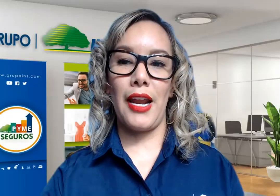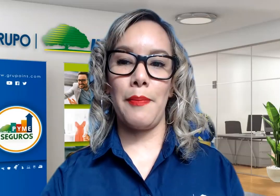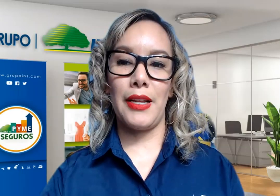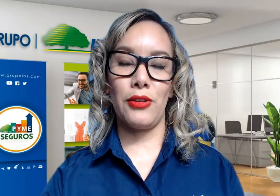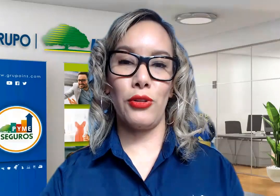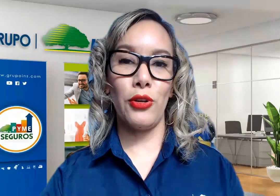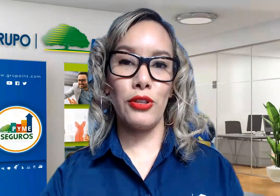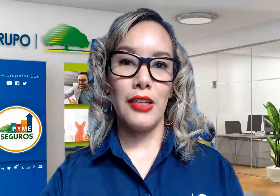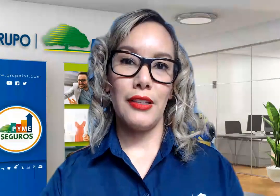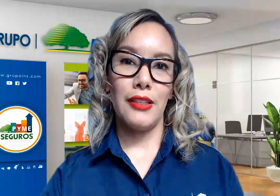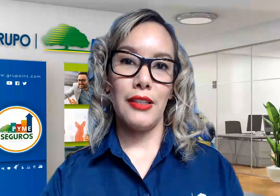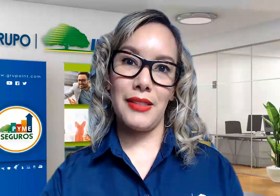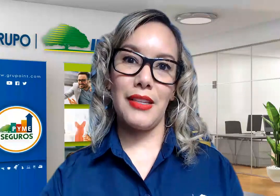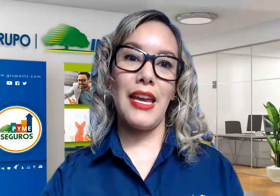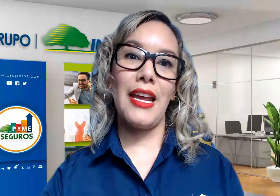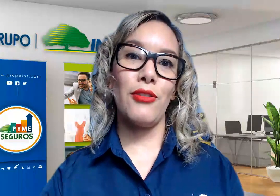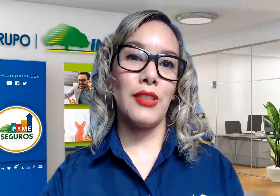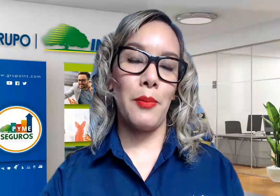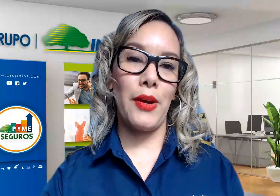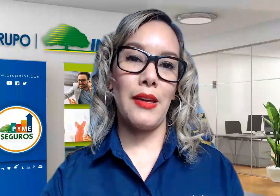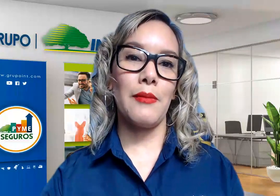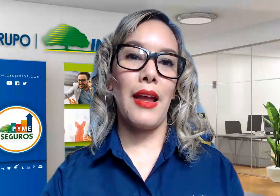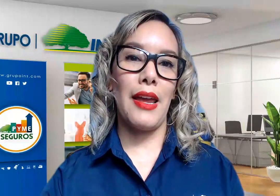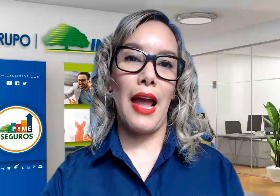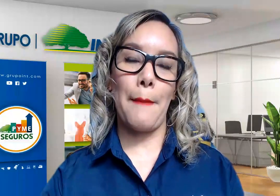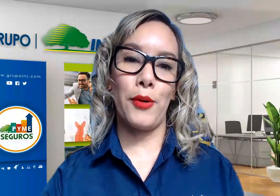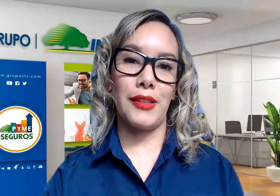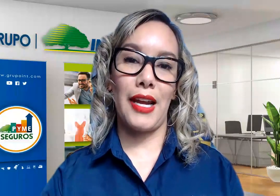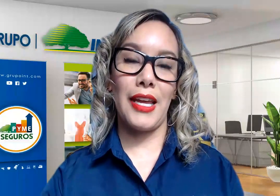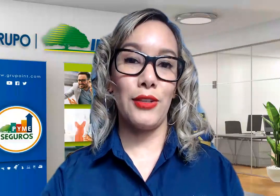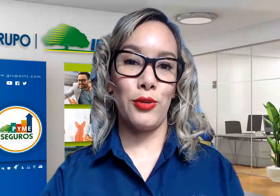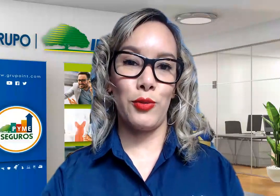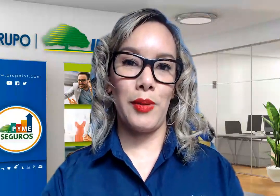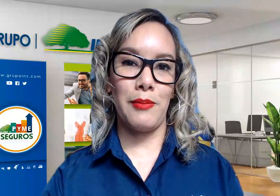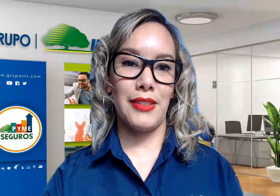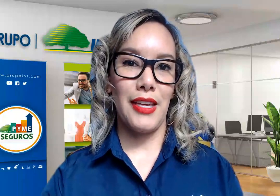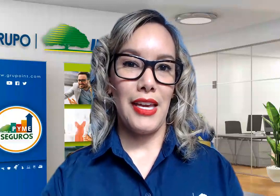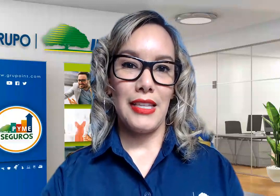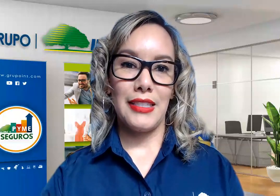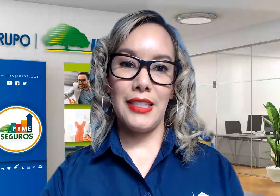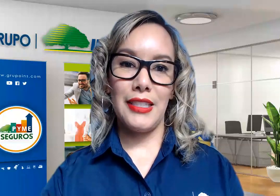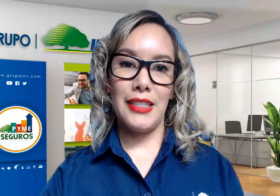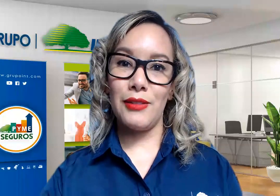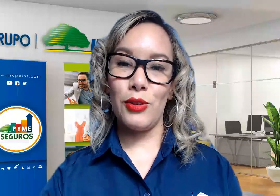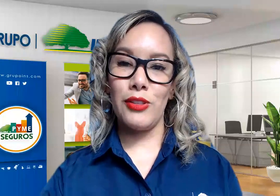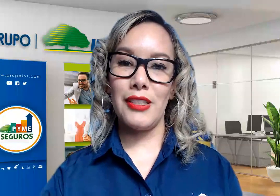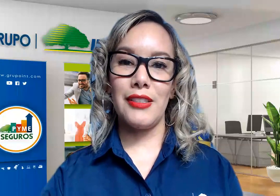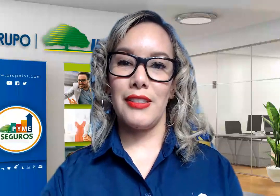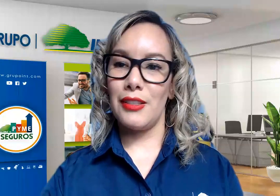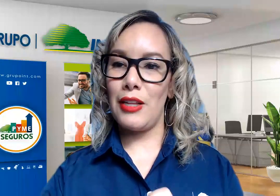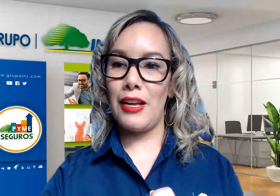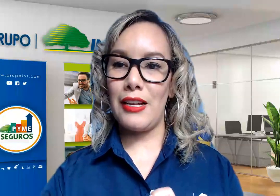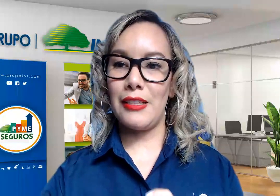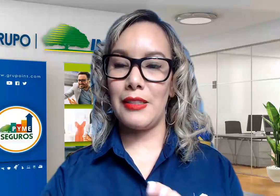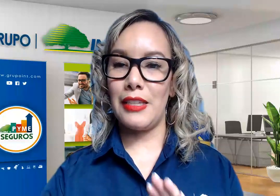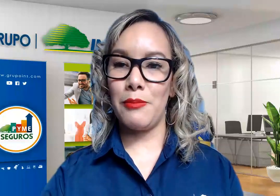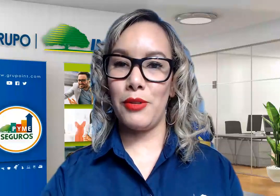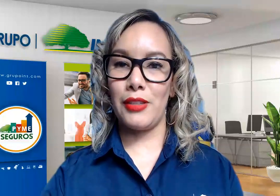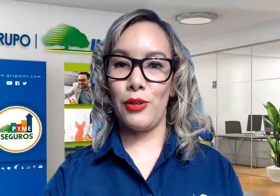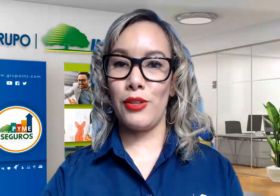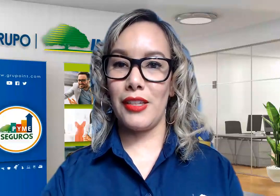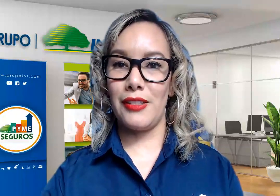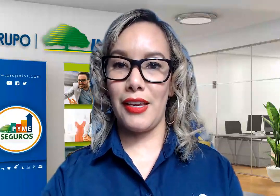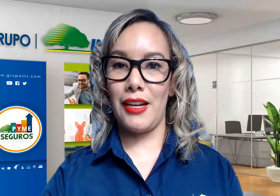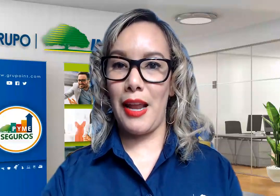podemos traer para todos temas en los que pueden aportar en sus pymes sin más entonces la